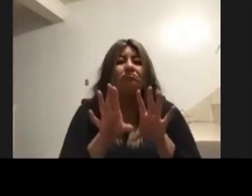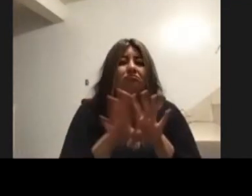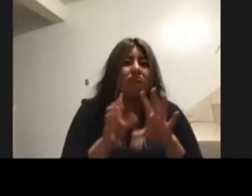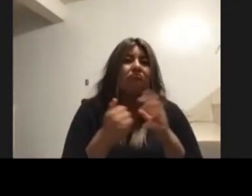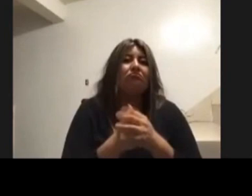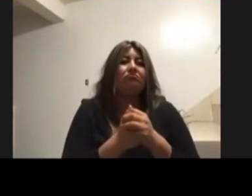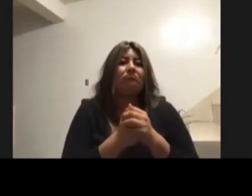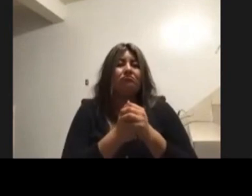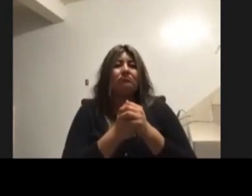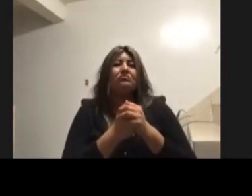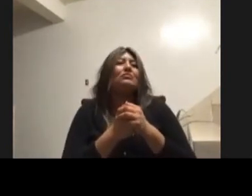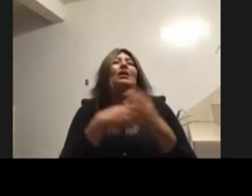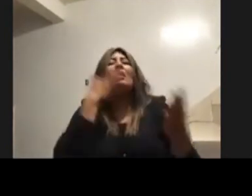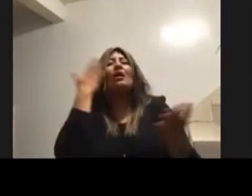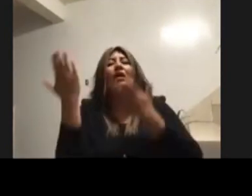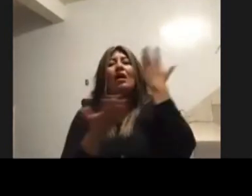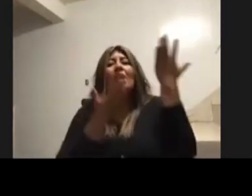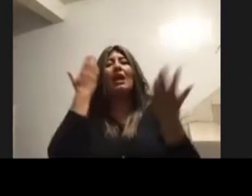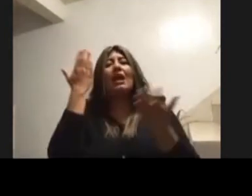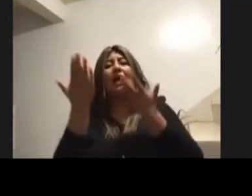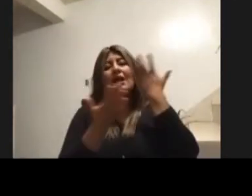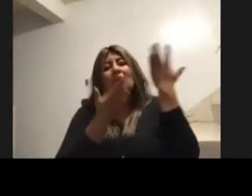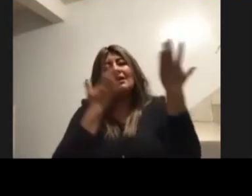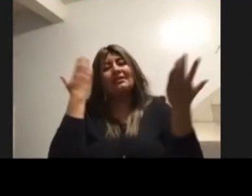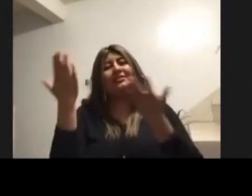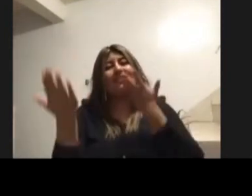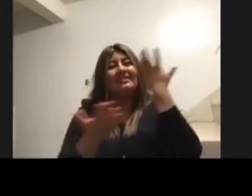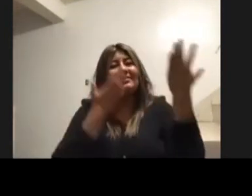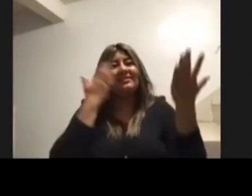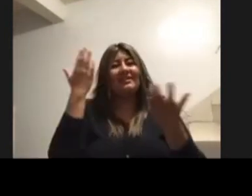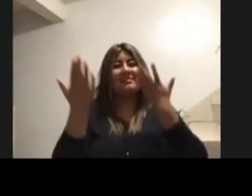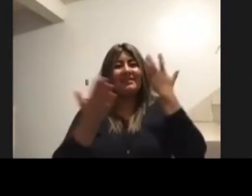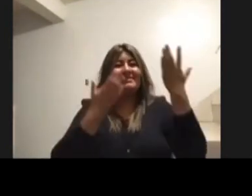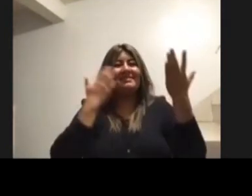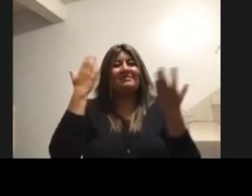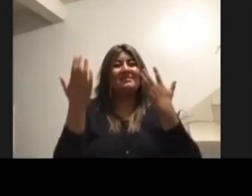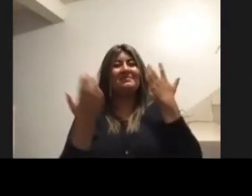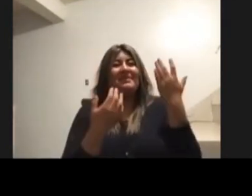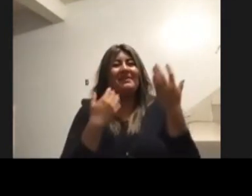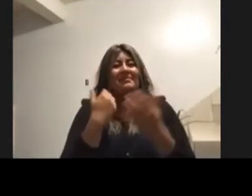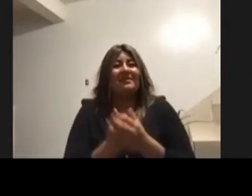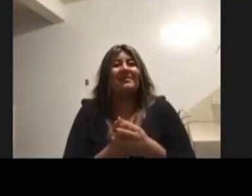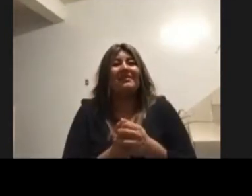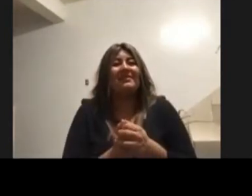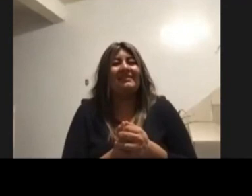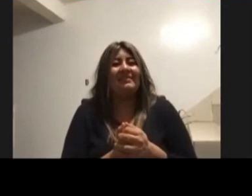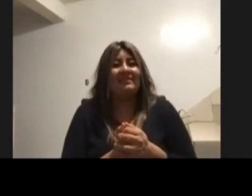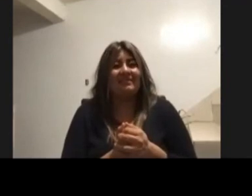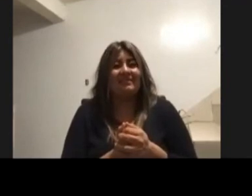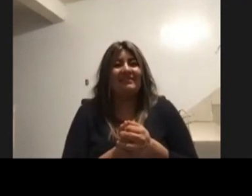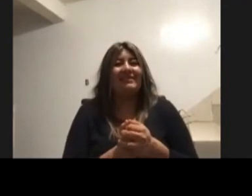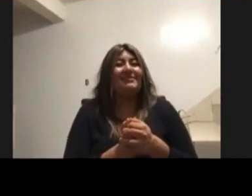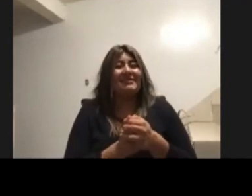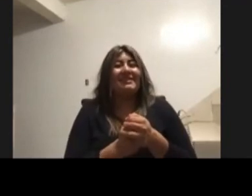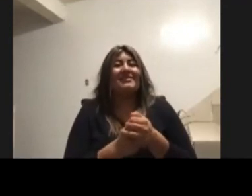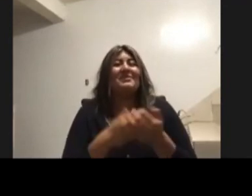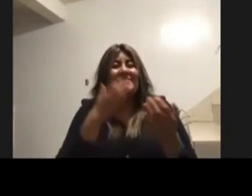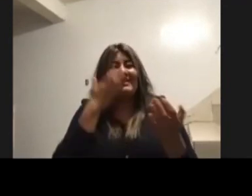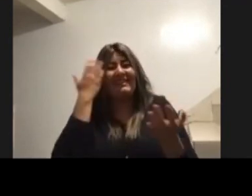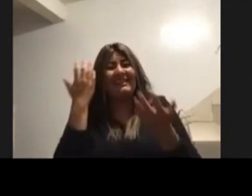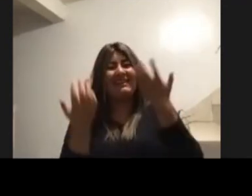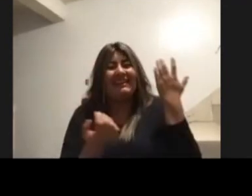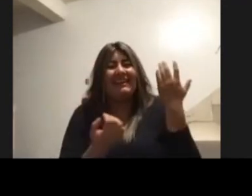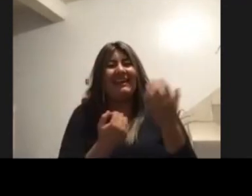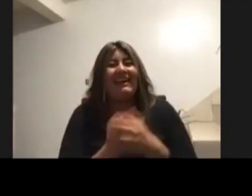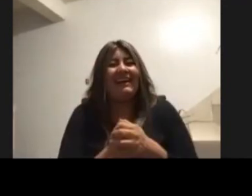Cómo los estudiantes tienen que ir entendiendo que esto de los derechos humanos, pues no es algo que surgió así nada más de la